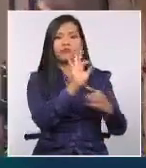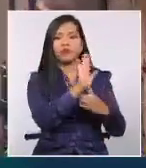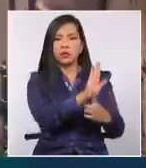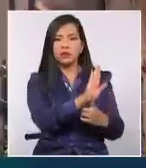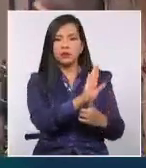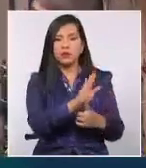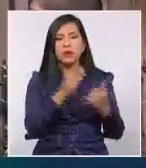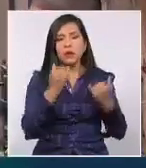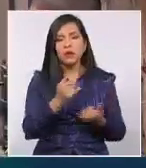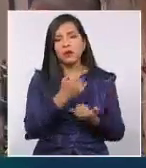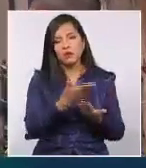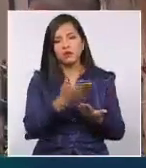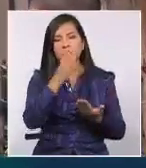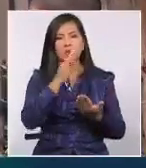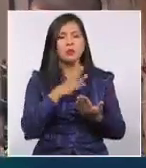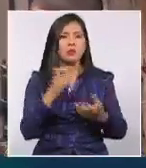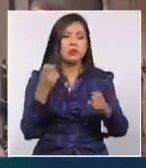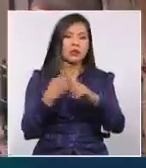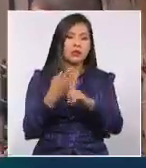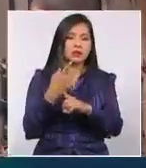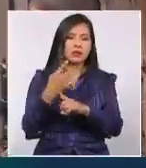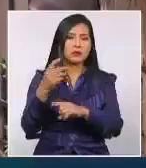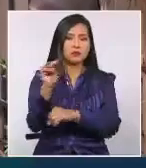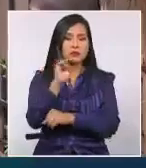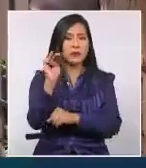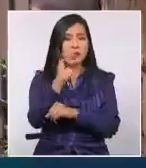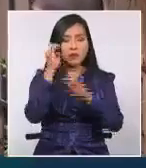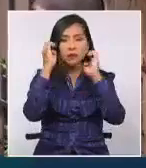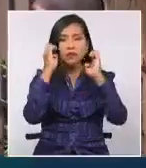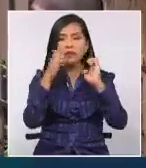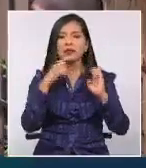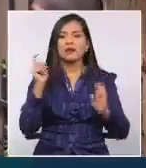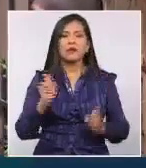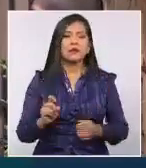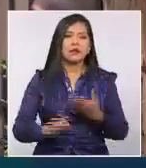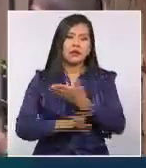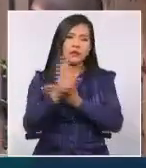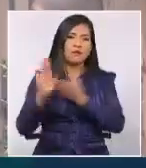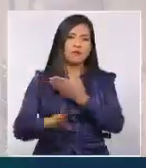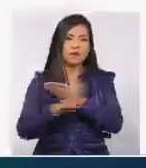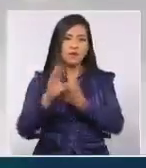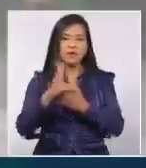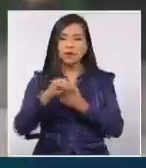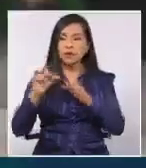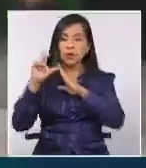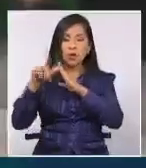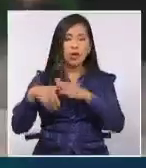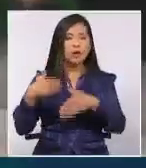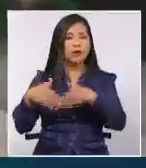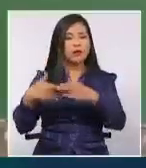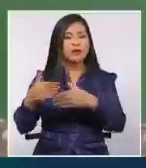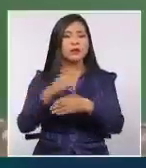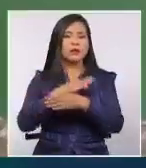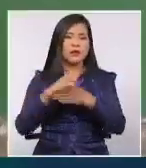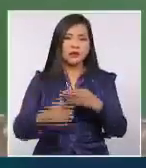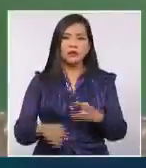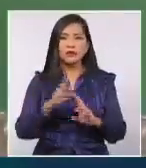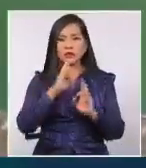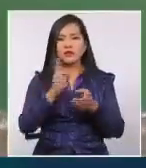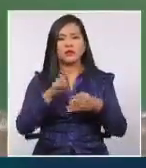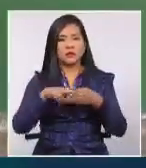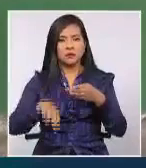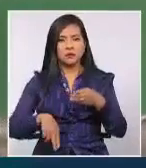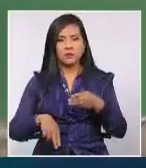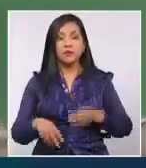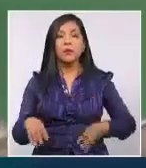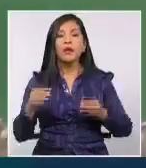asumir su defensa y a partir de eso se culminará con la etapa preparatoria del proceso. Además, el ministro de Justicia indicó que por la salud